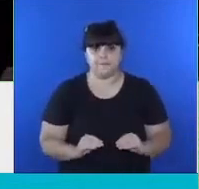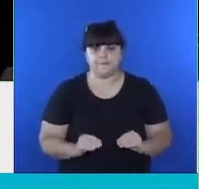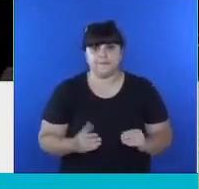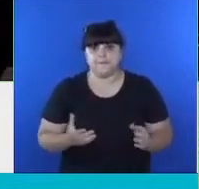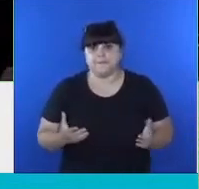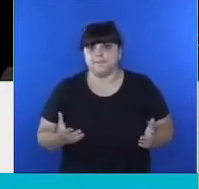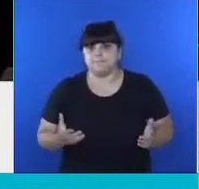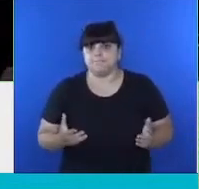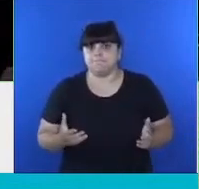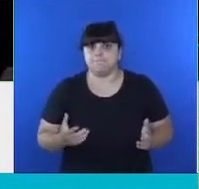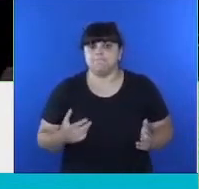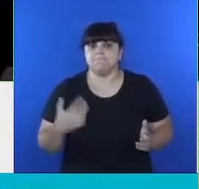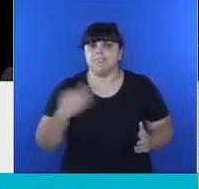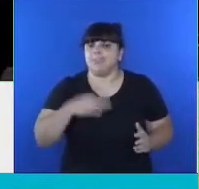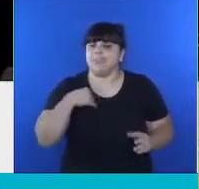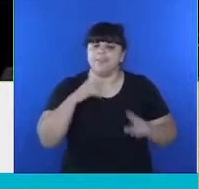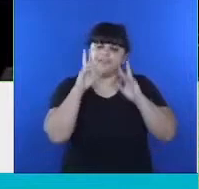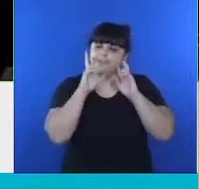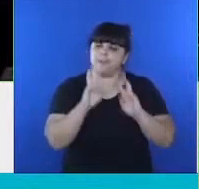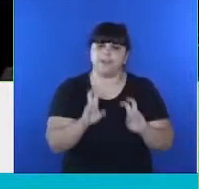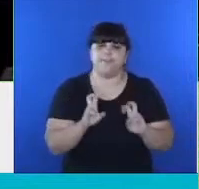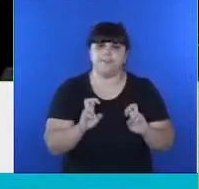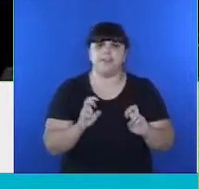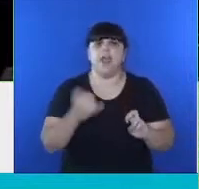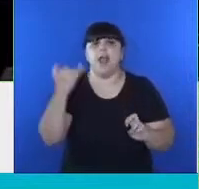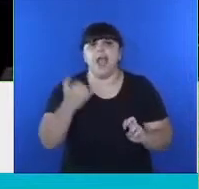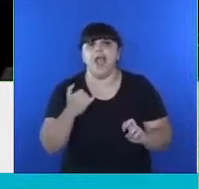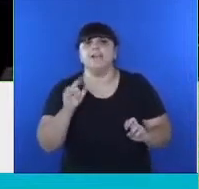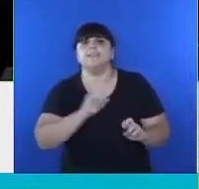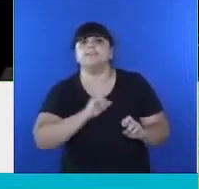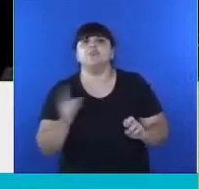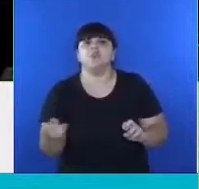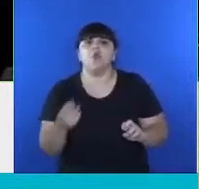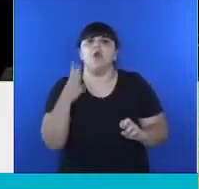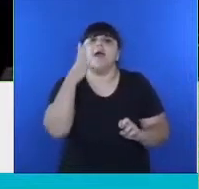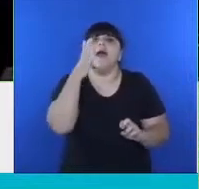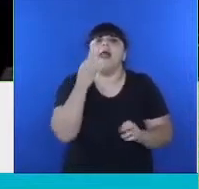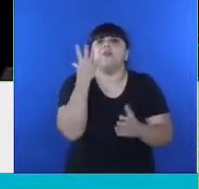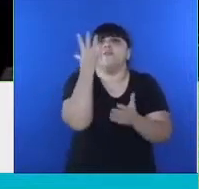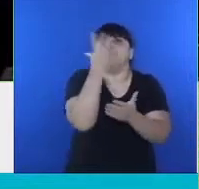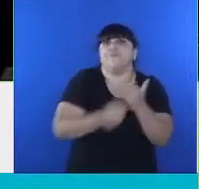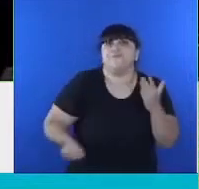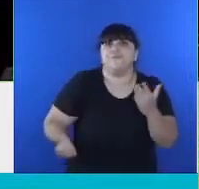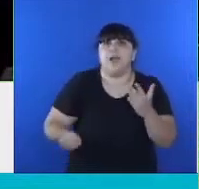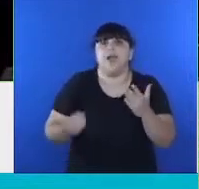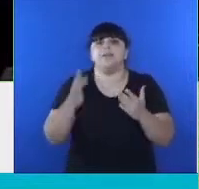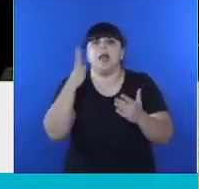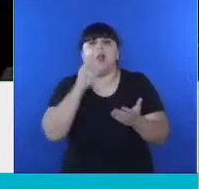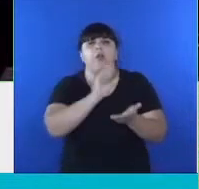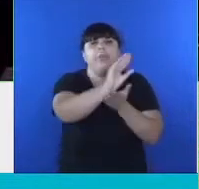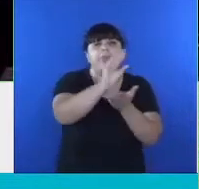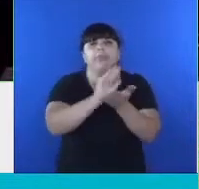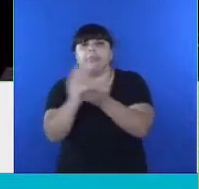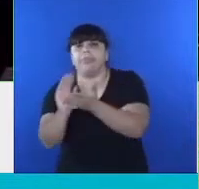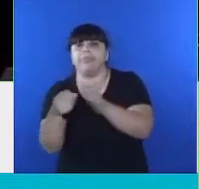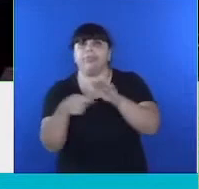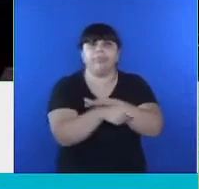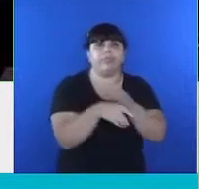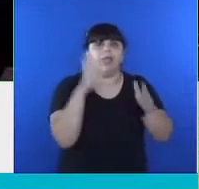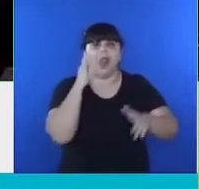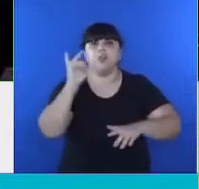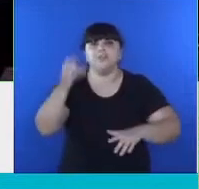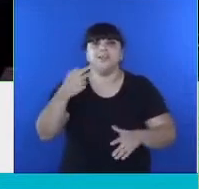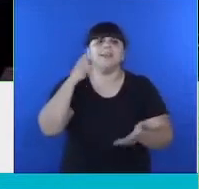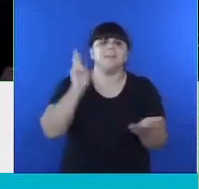Entonces, claro que hay que revisar si pudo haber ocurrido algún error en la liquidación del impuesto